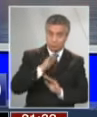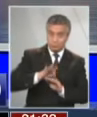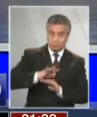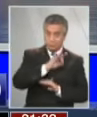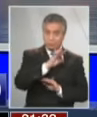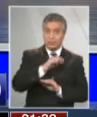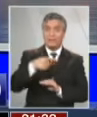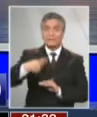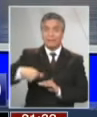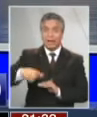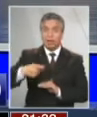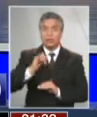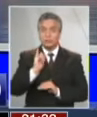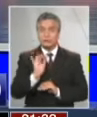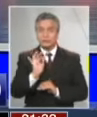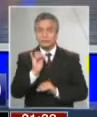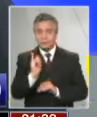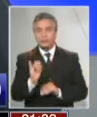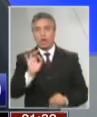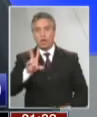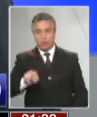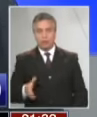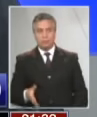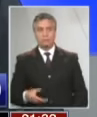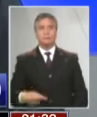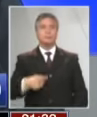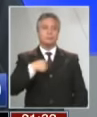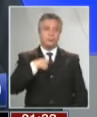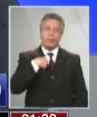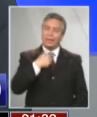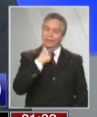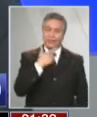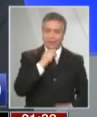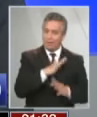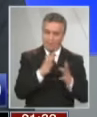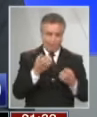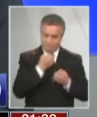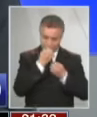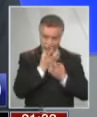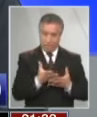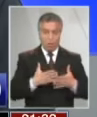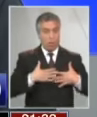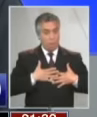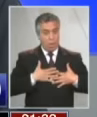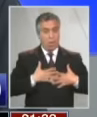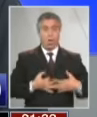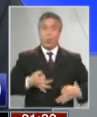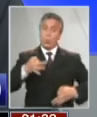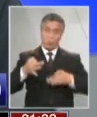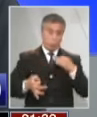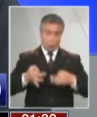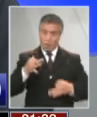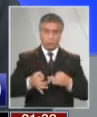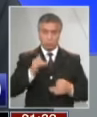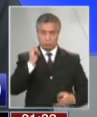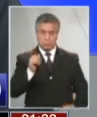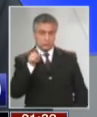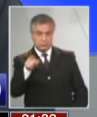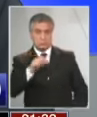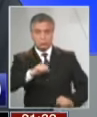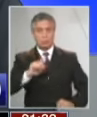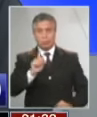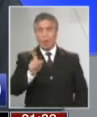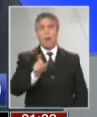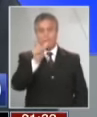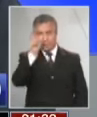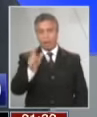senador Pizarro o no? Mire, yo quiero ser muy muy franco. A mí no me corresponde enjuiciar o no al senador Pizarro. Yo creo que él es una